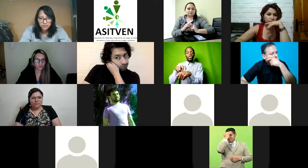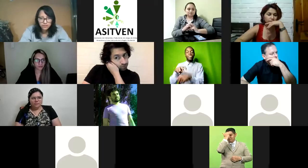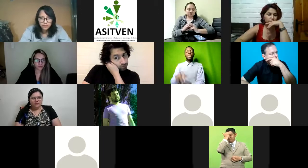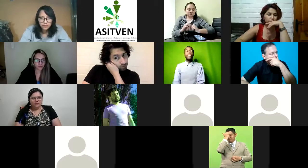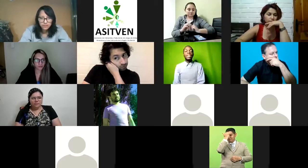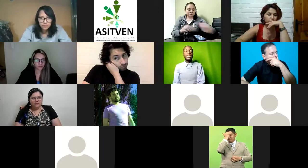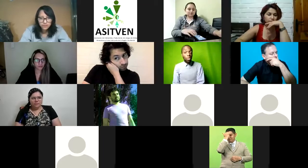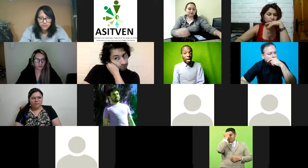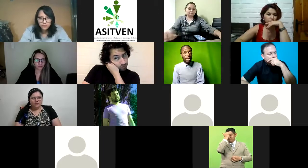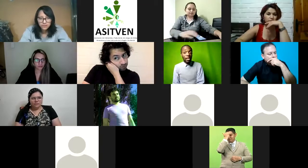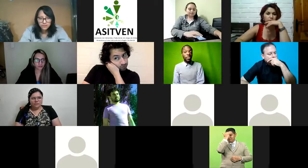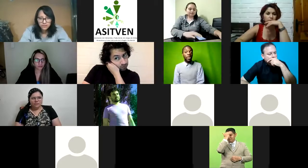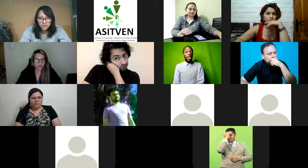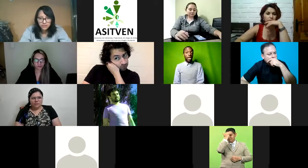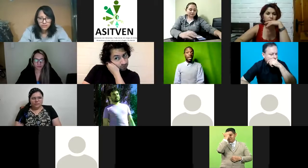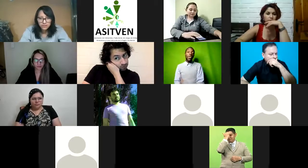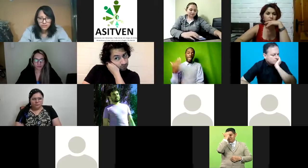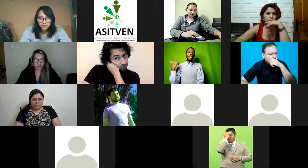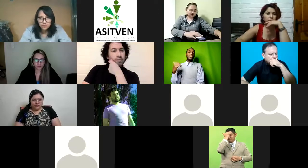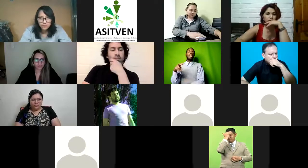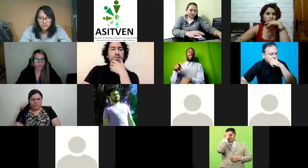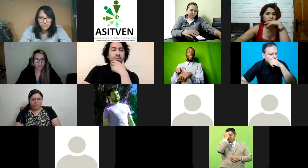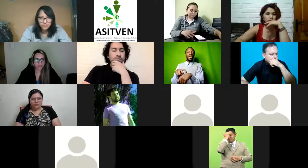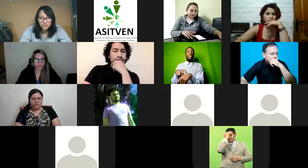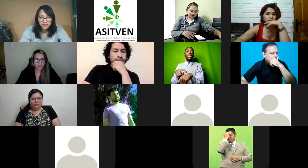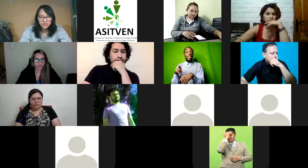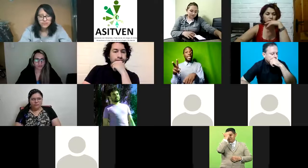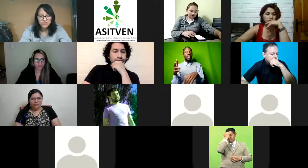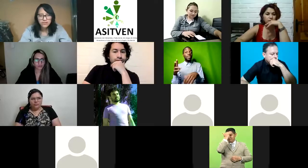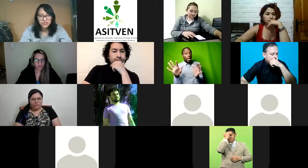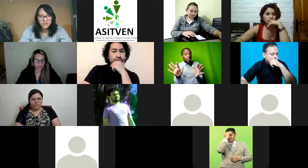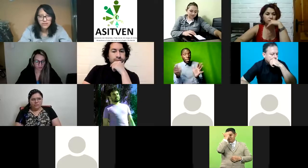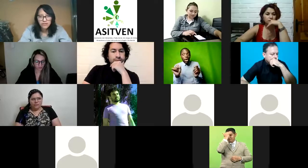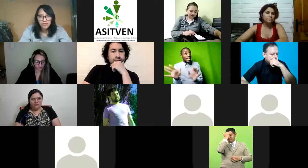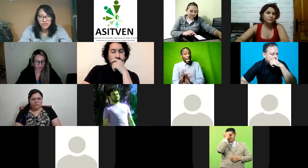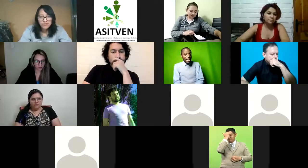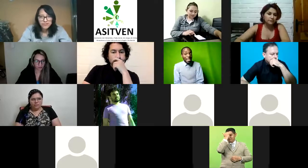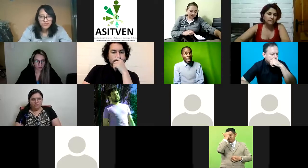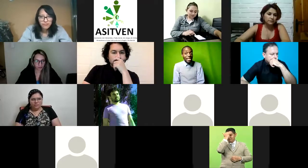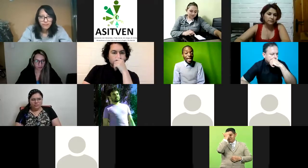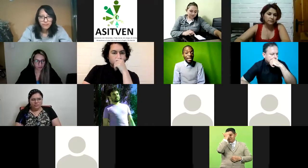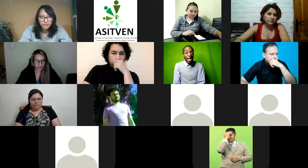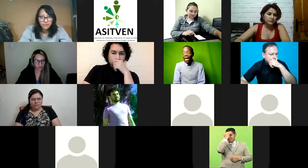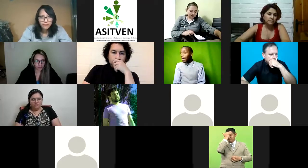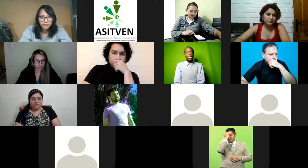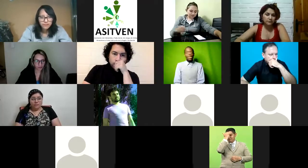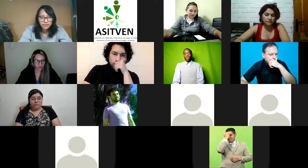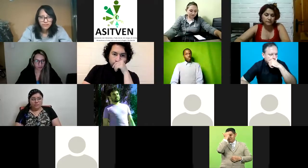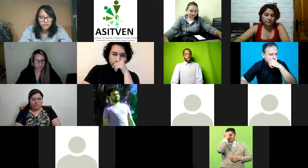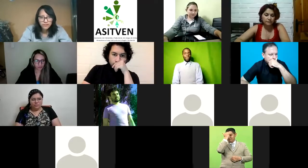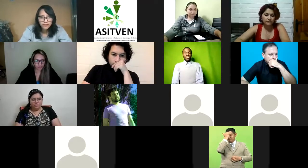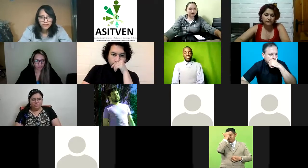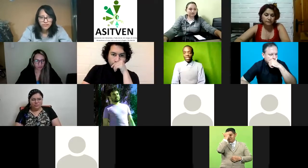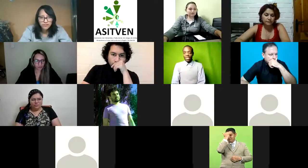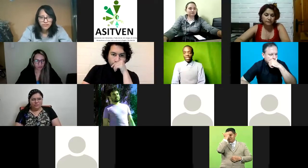el otro vicepresidente de WASL. O ex vicepresidente de WASL. Dicen eso. Si aprendo ASL, ya sé señas internacionales, dicen